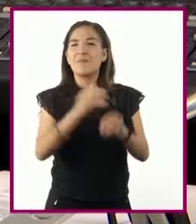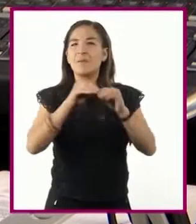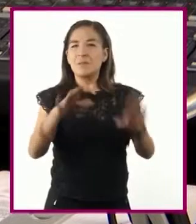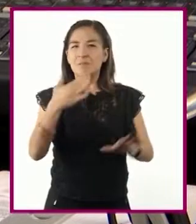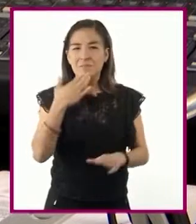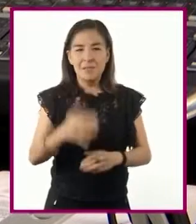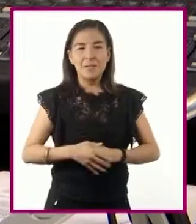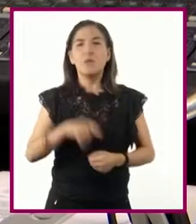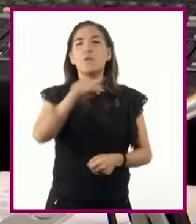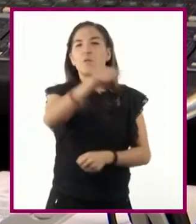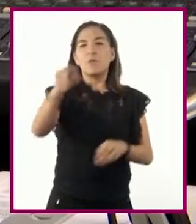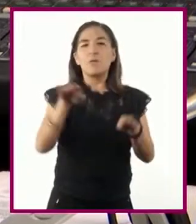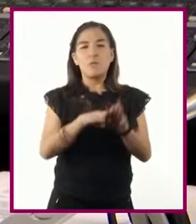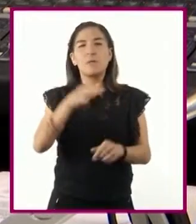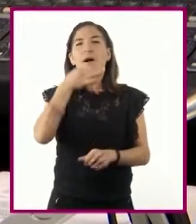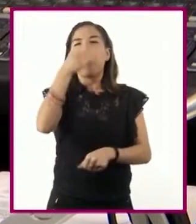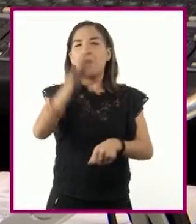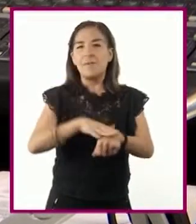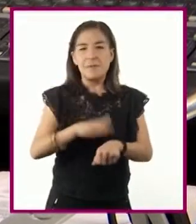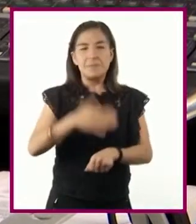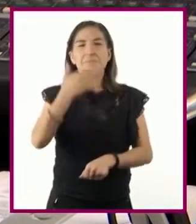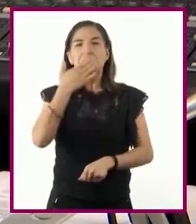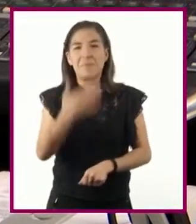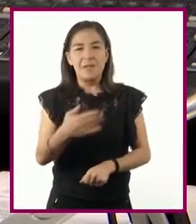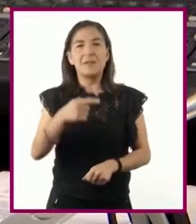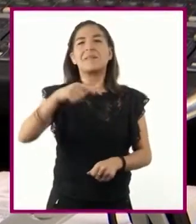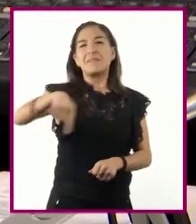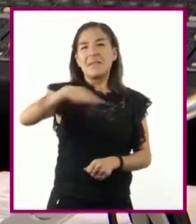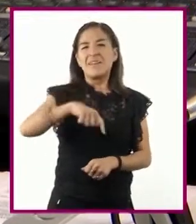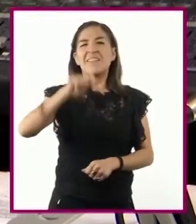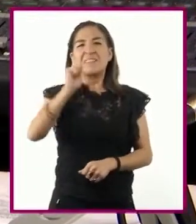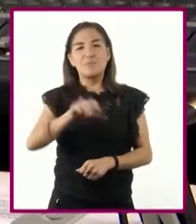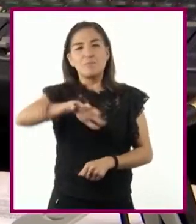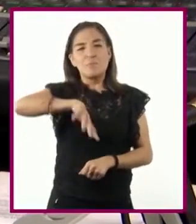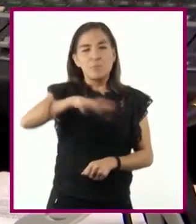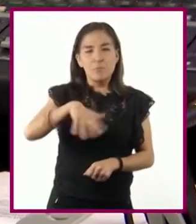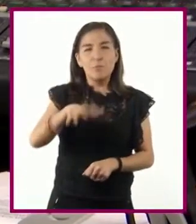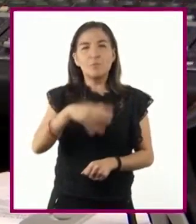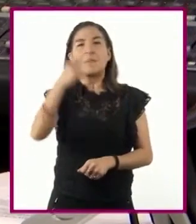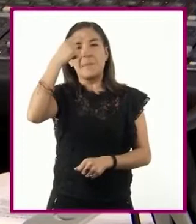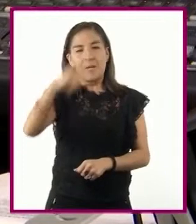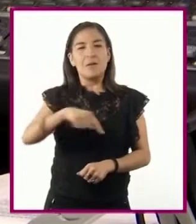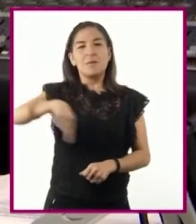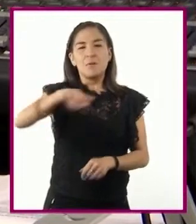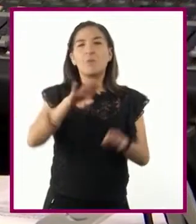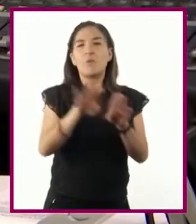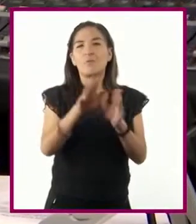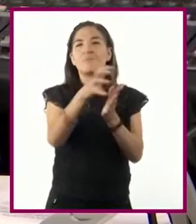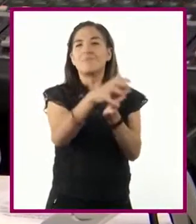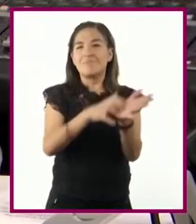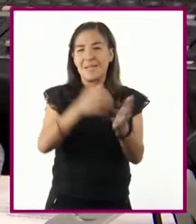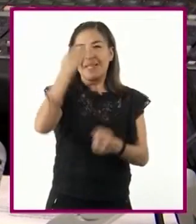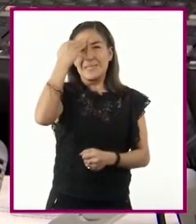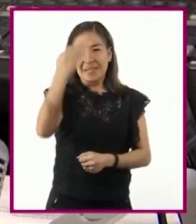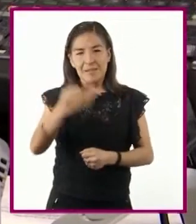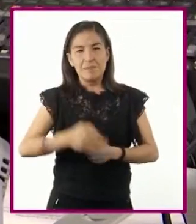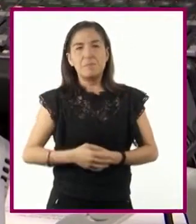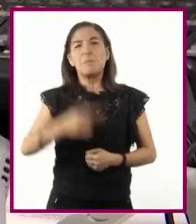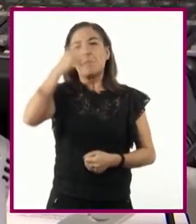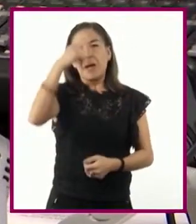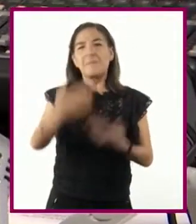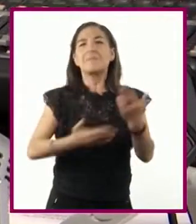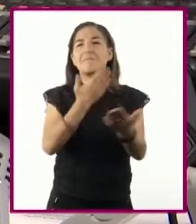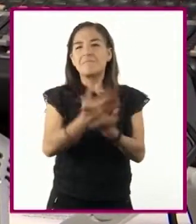Es recomendable utilizarlos porque amplían el rasgo de las búsquedas y permiten ahorrar tiempo al